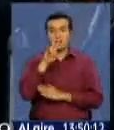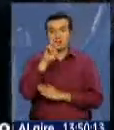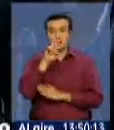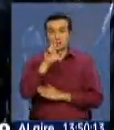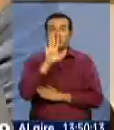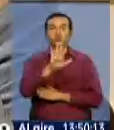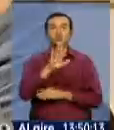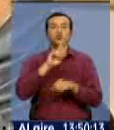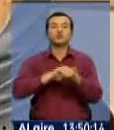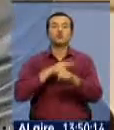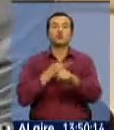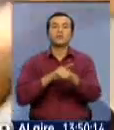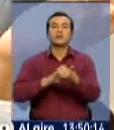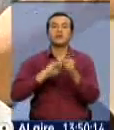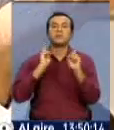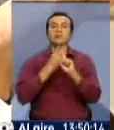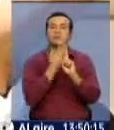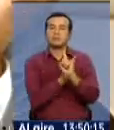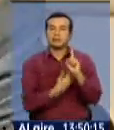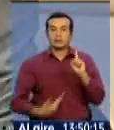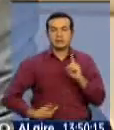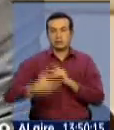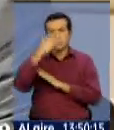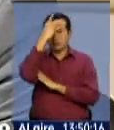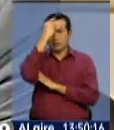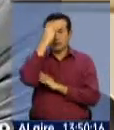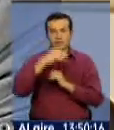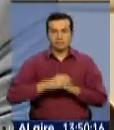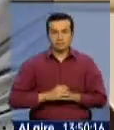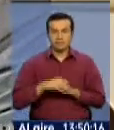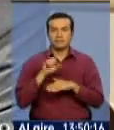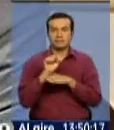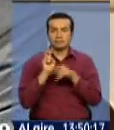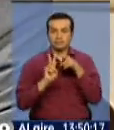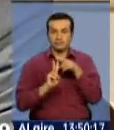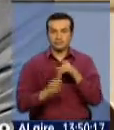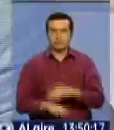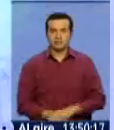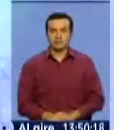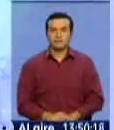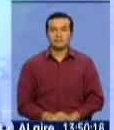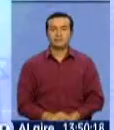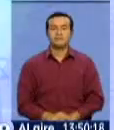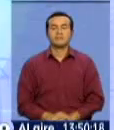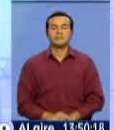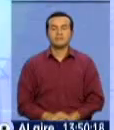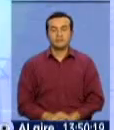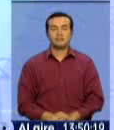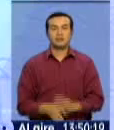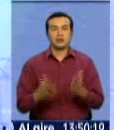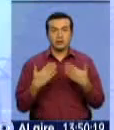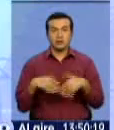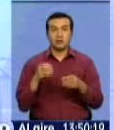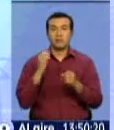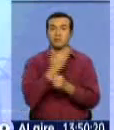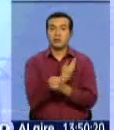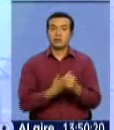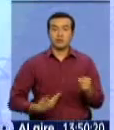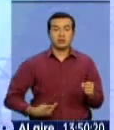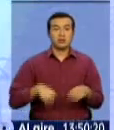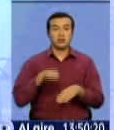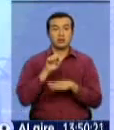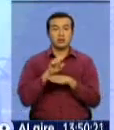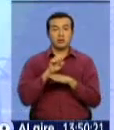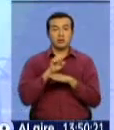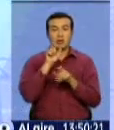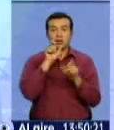su sobrino, el vicepresidente Jorge Glass. Jocelyn de Mera, Ecuador TV. Y tras el llamado del presidente de la República